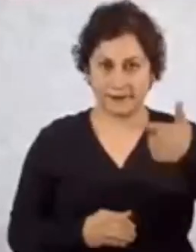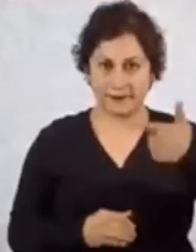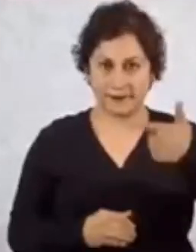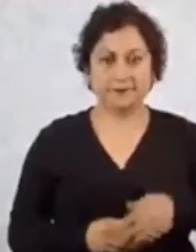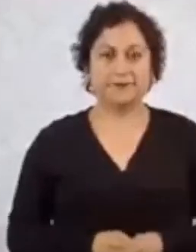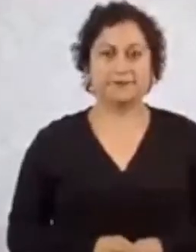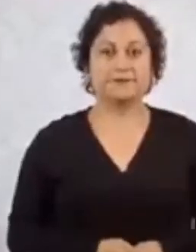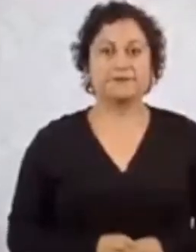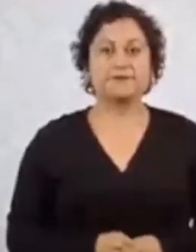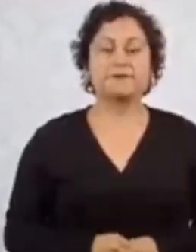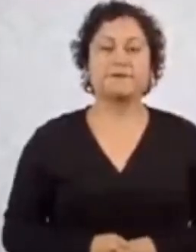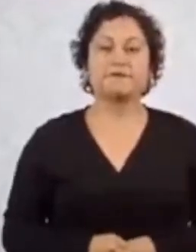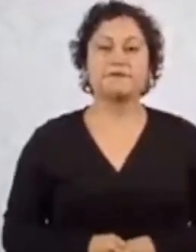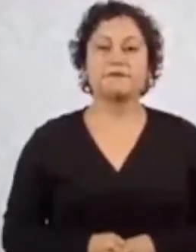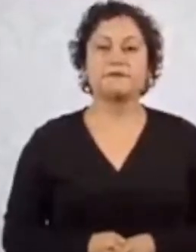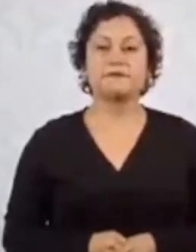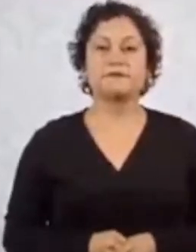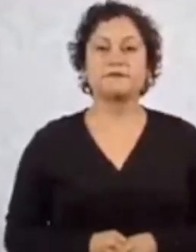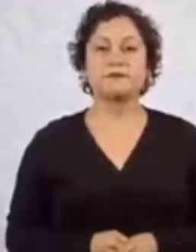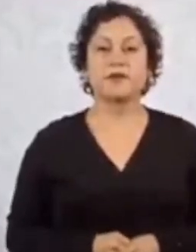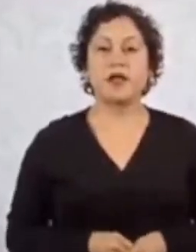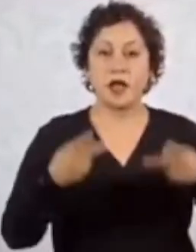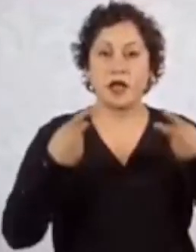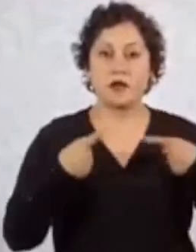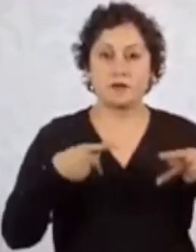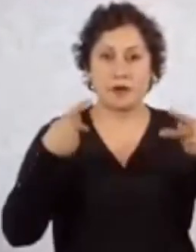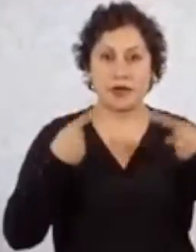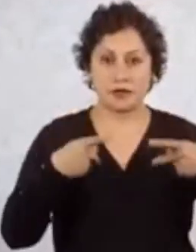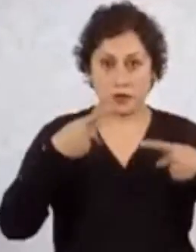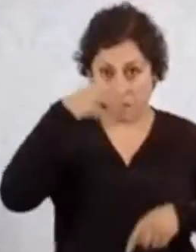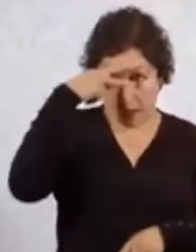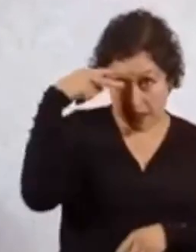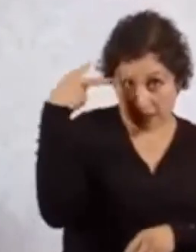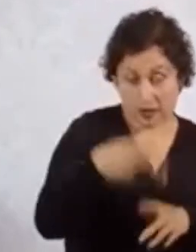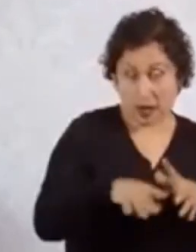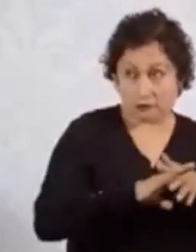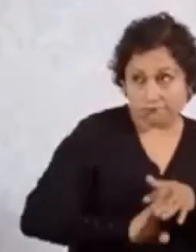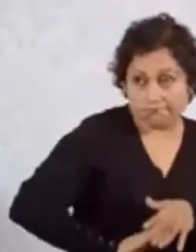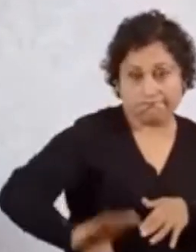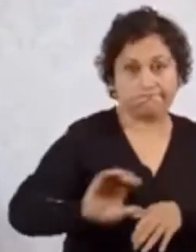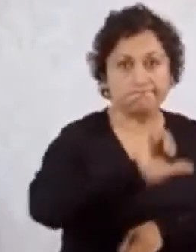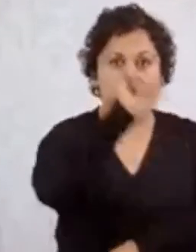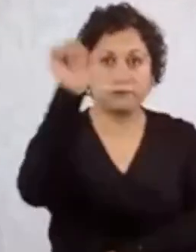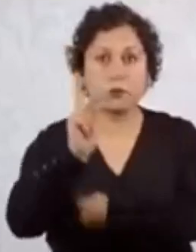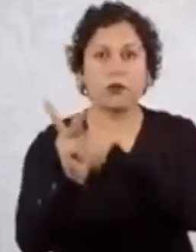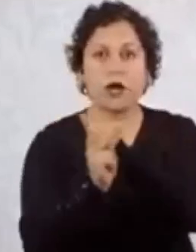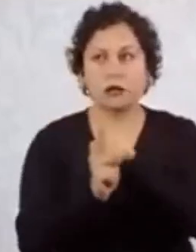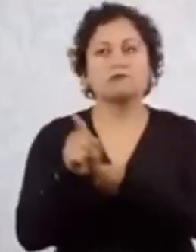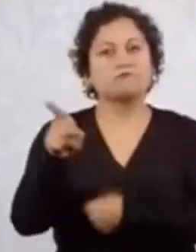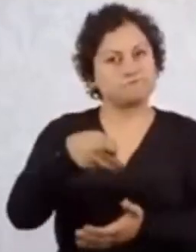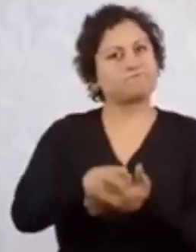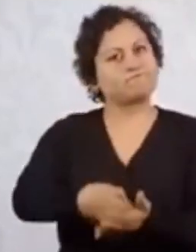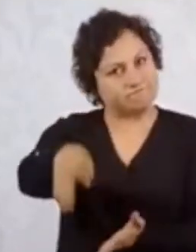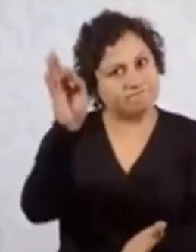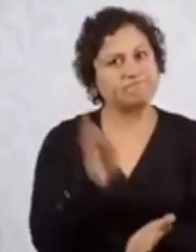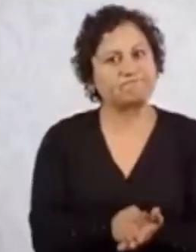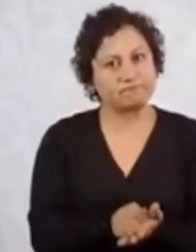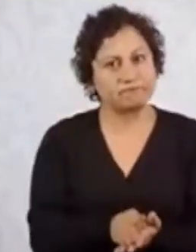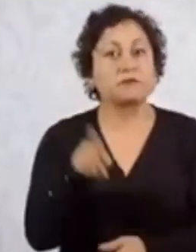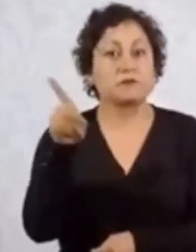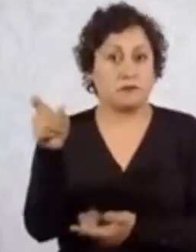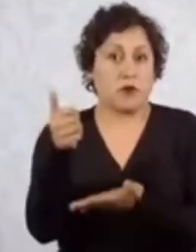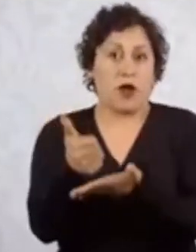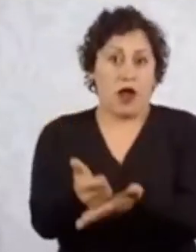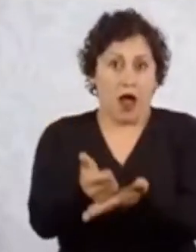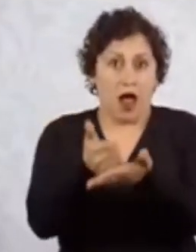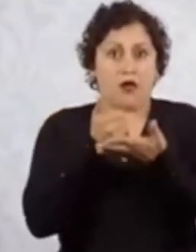embalses y presas, había una preocupación seria. Yo francamente estaba muy preocupado porque decía: "¿Qué va a hacer Claudia Sheinbaum si